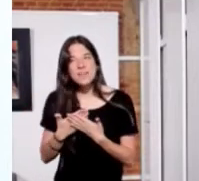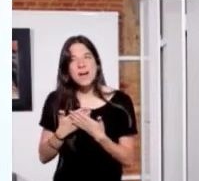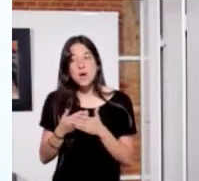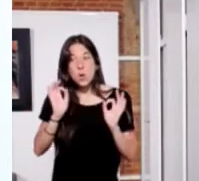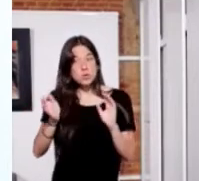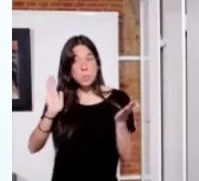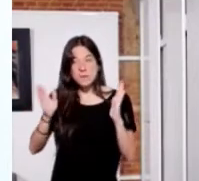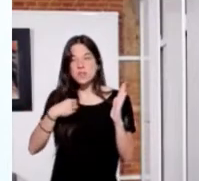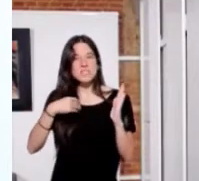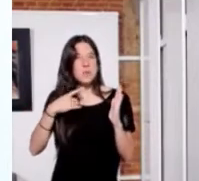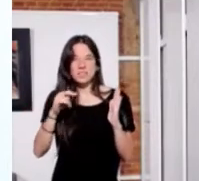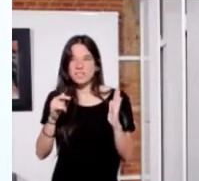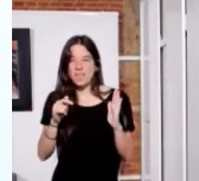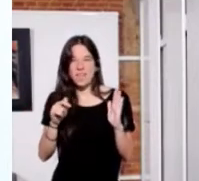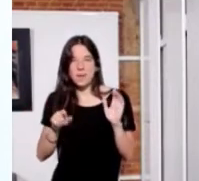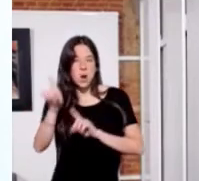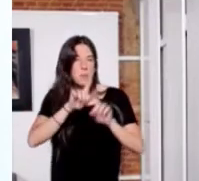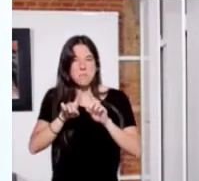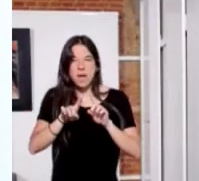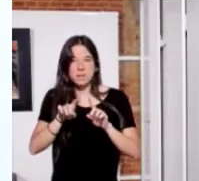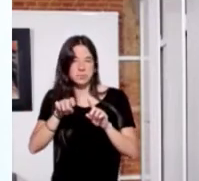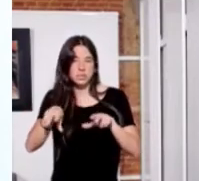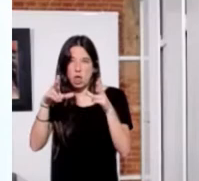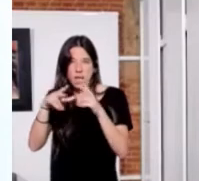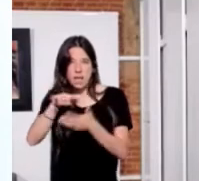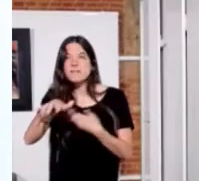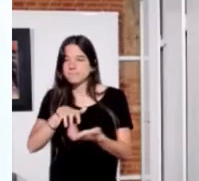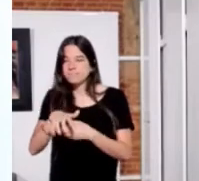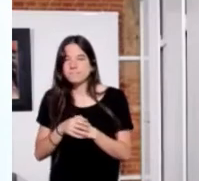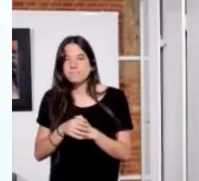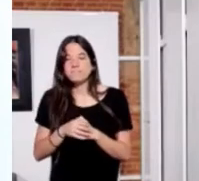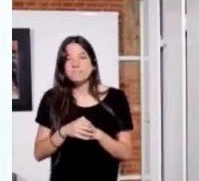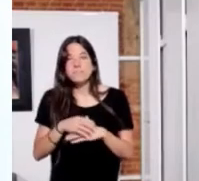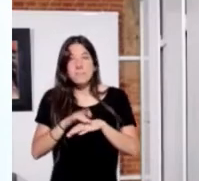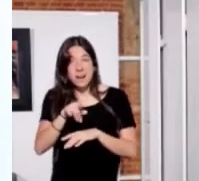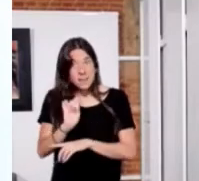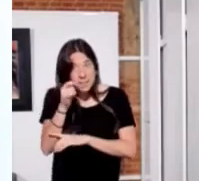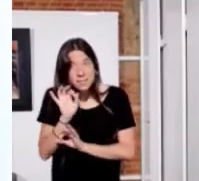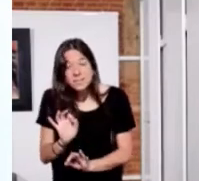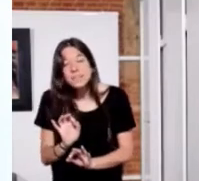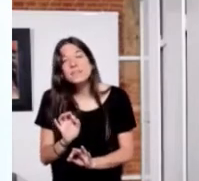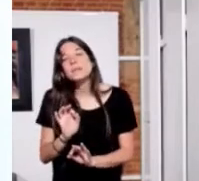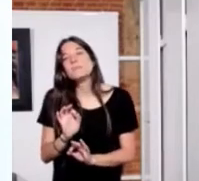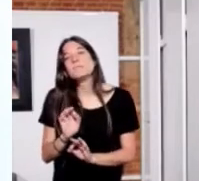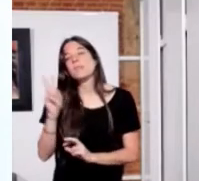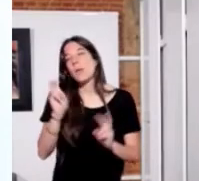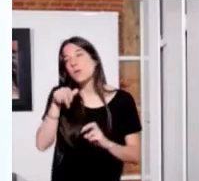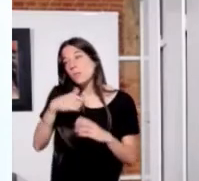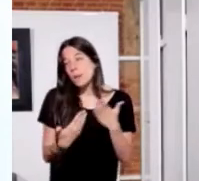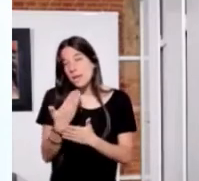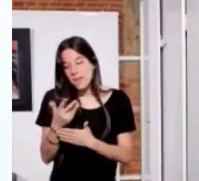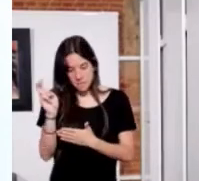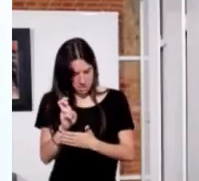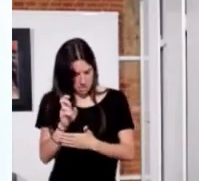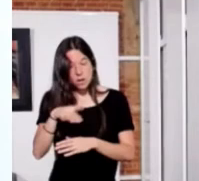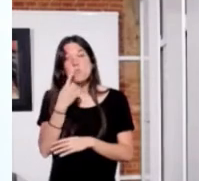tiempos de tanta agitación social. Para ello, Nos acompaña en esta mañana una